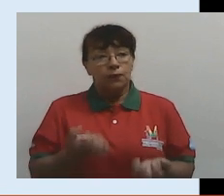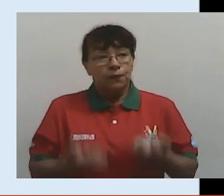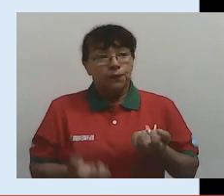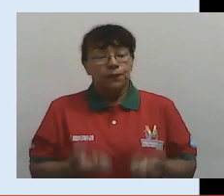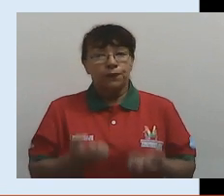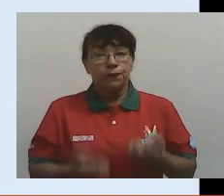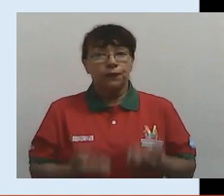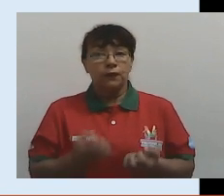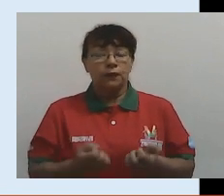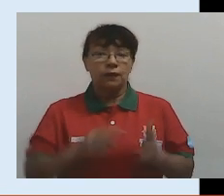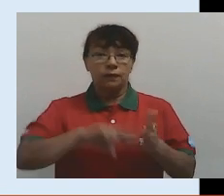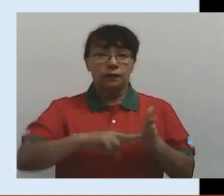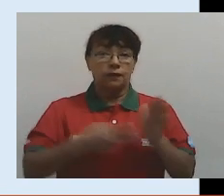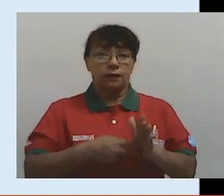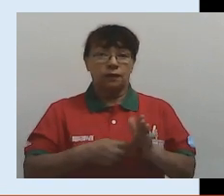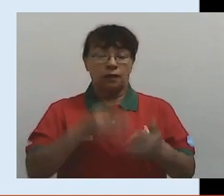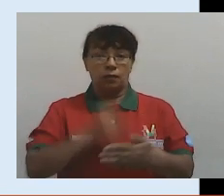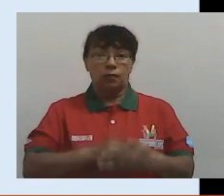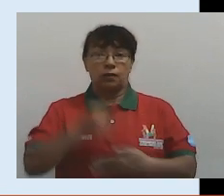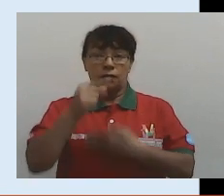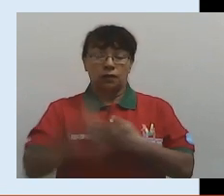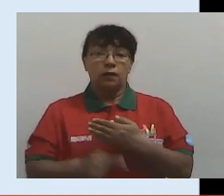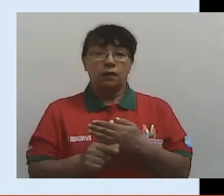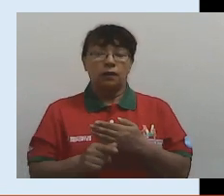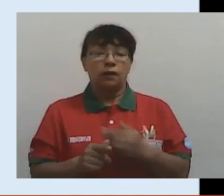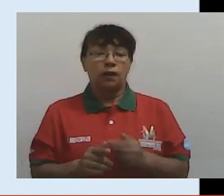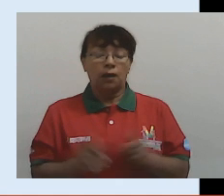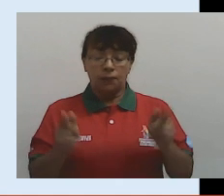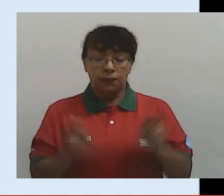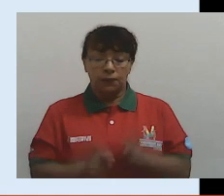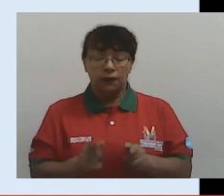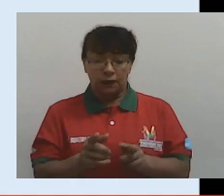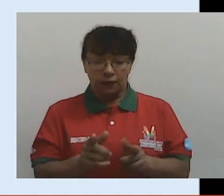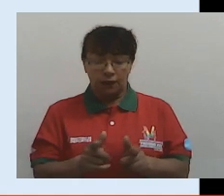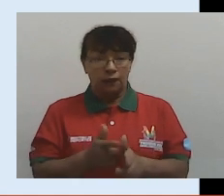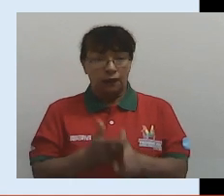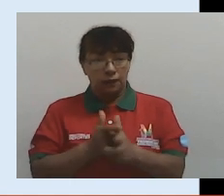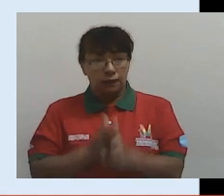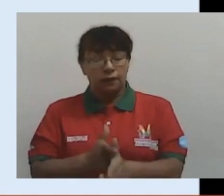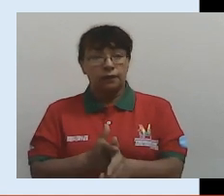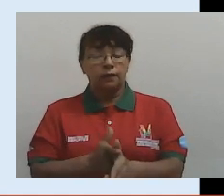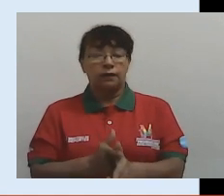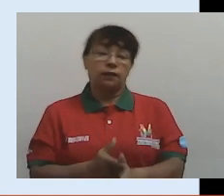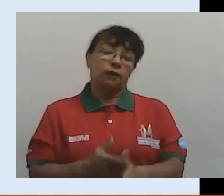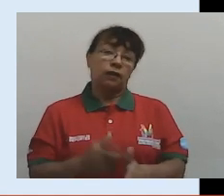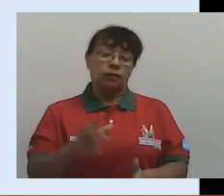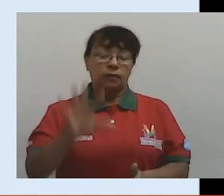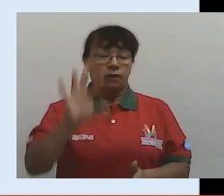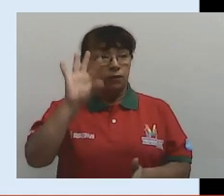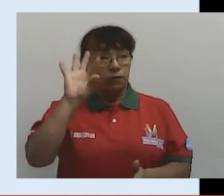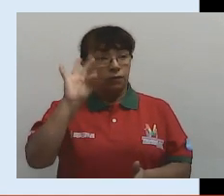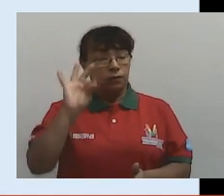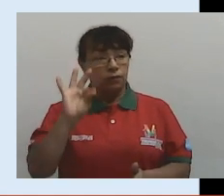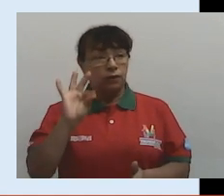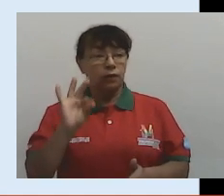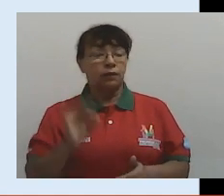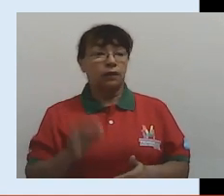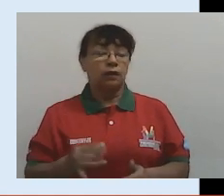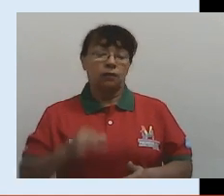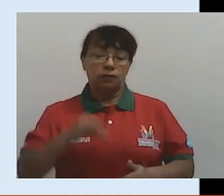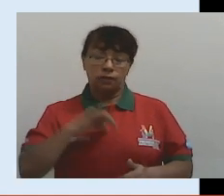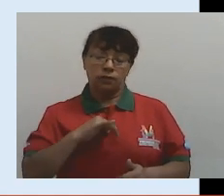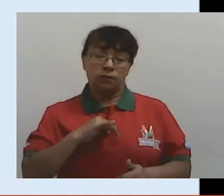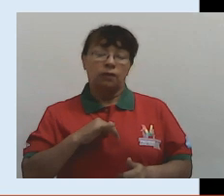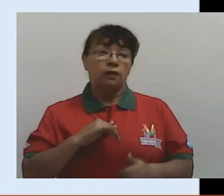de lo que significa el programa de mini atletismo. Y hemos dicho que tenemos 9 eventos y lo que tengo que hacer como juez y árbitro